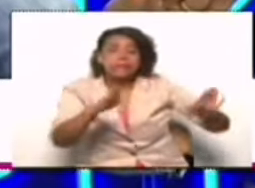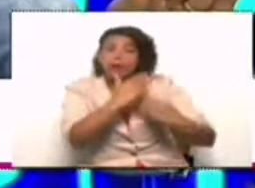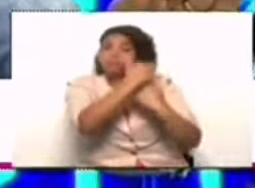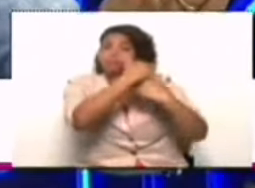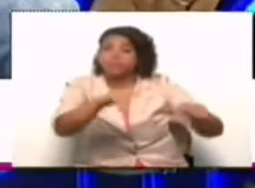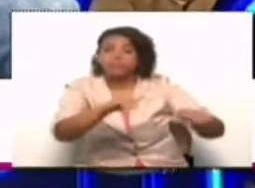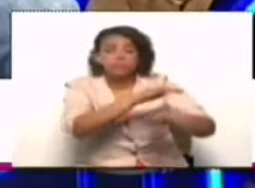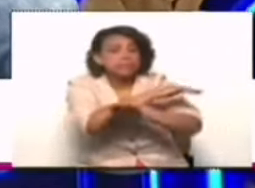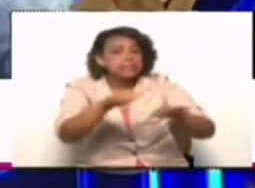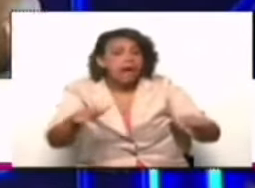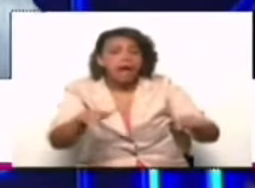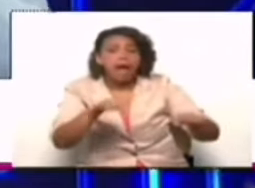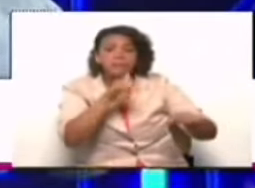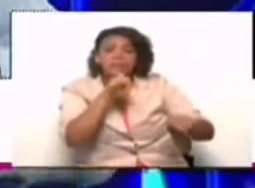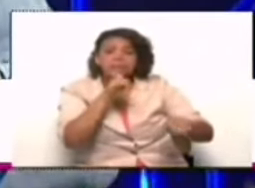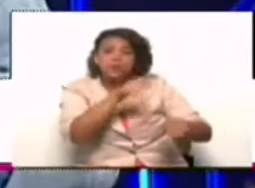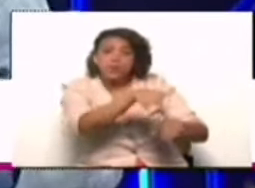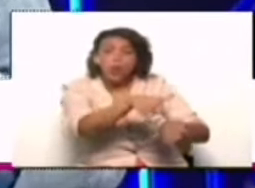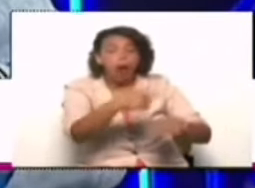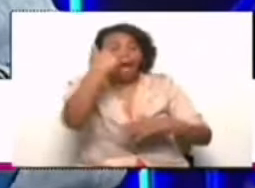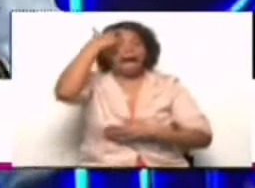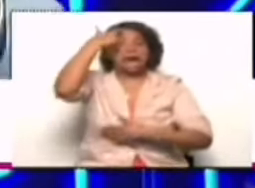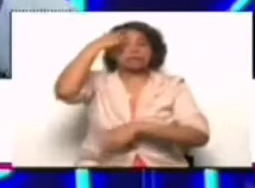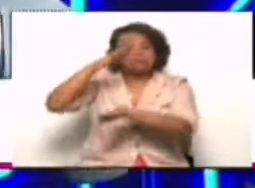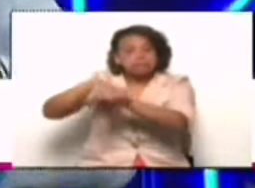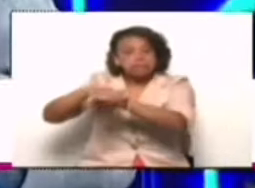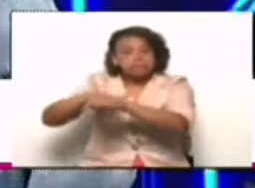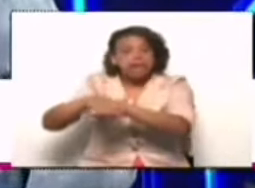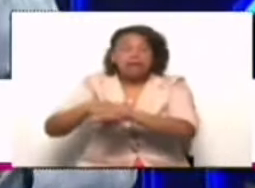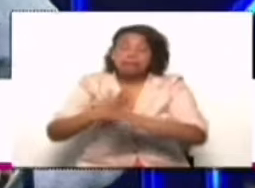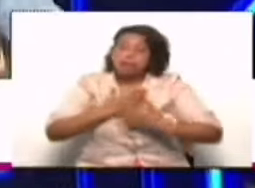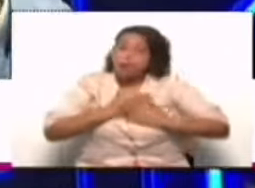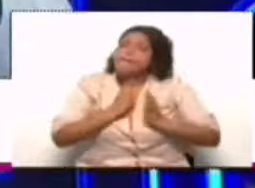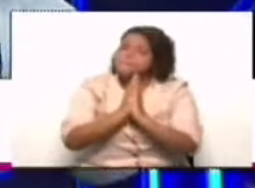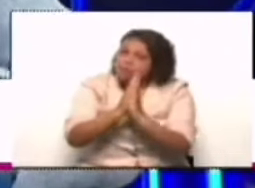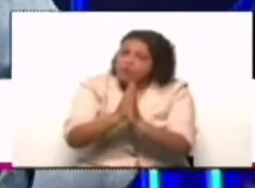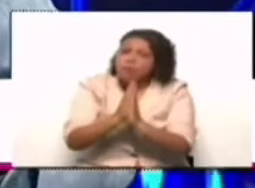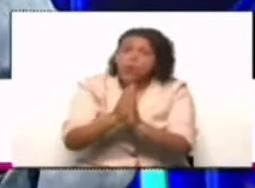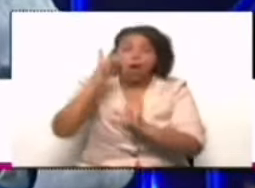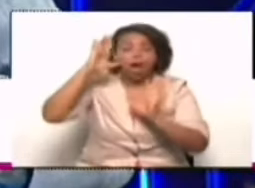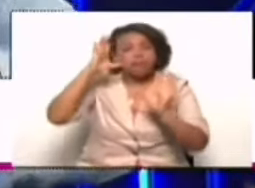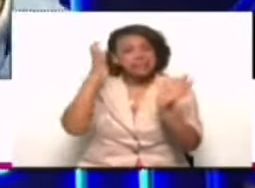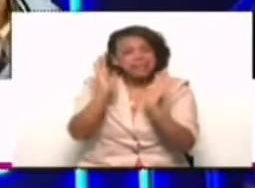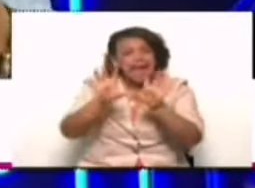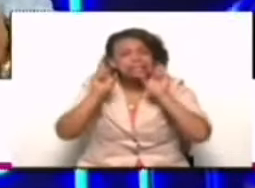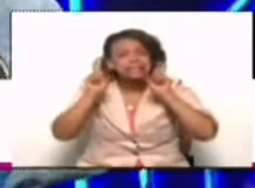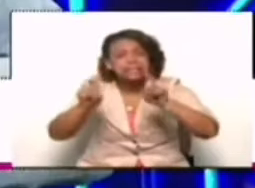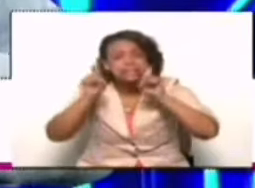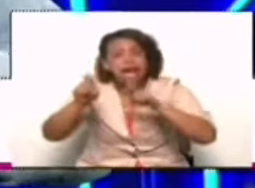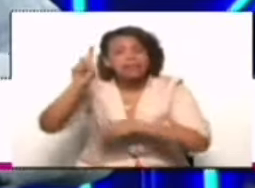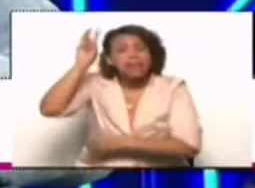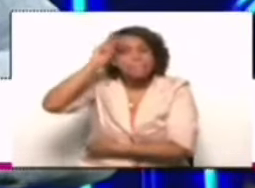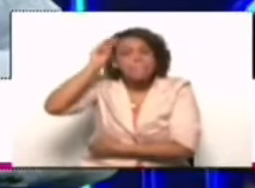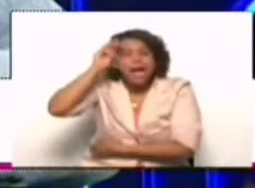esta situación desde la conciencia, desde el amor, desde la pedagogía del maestro,